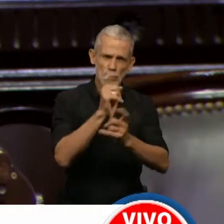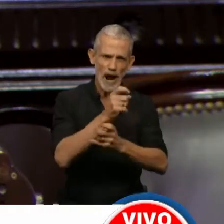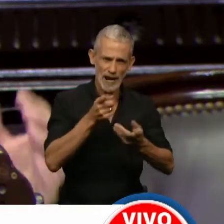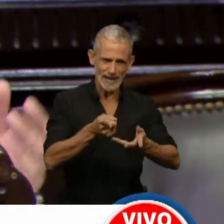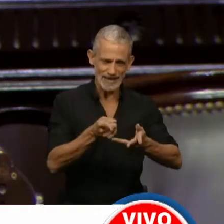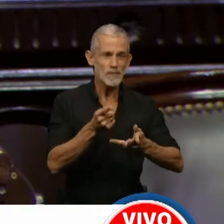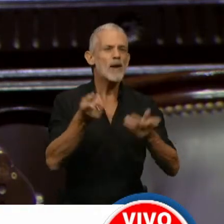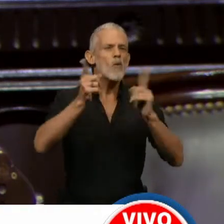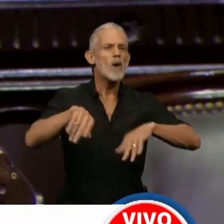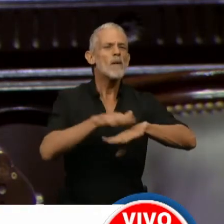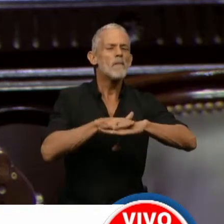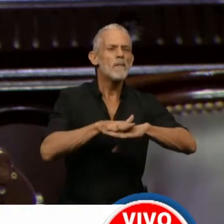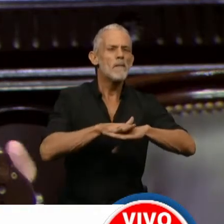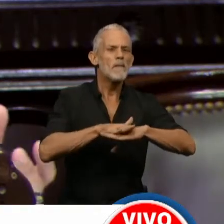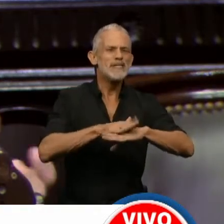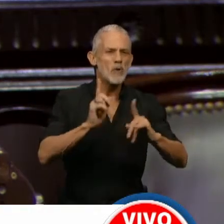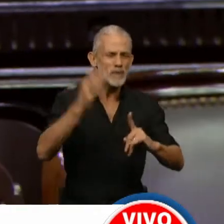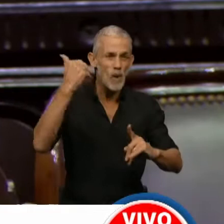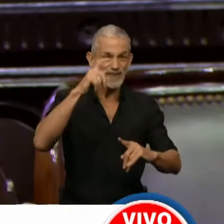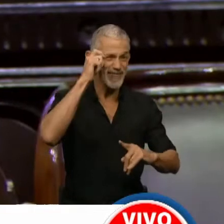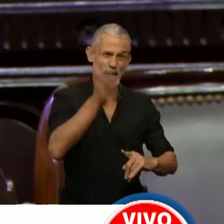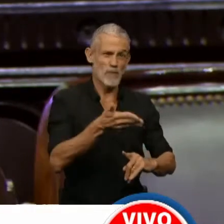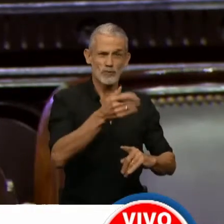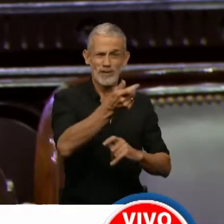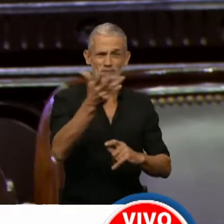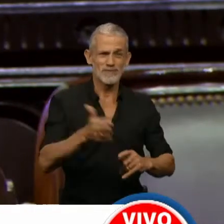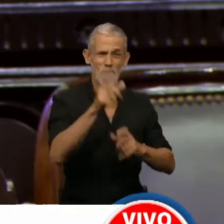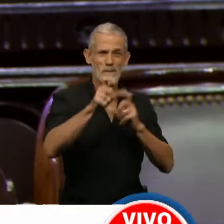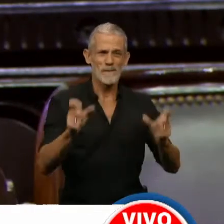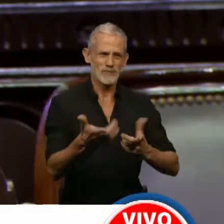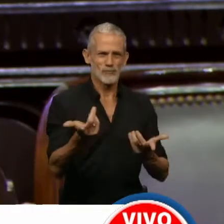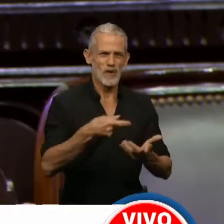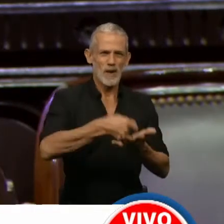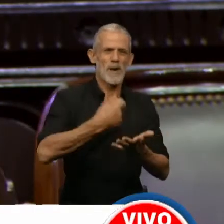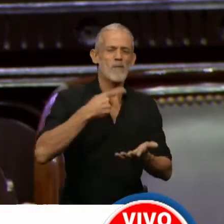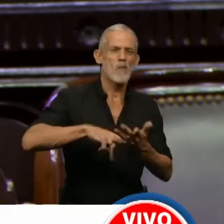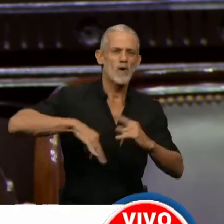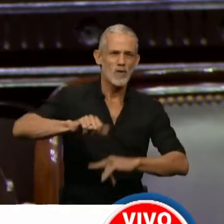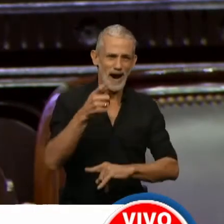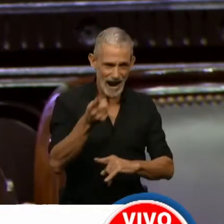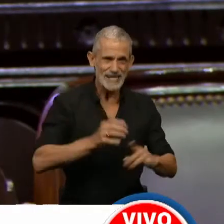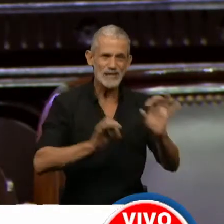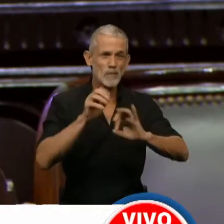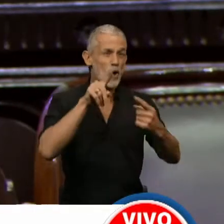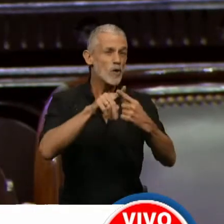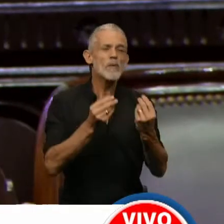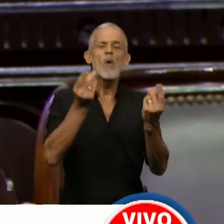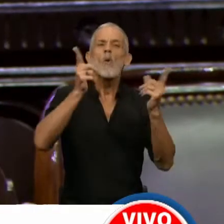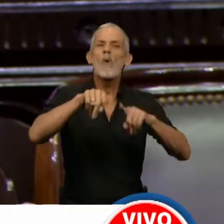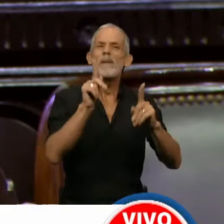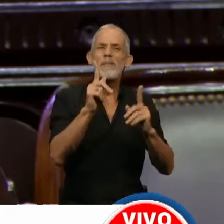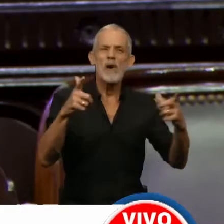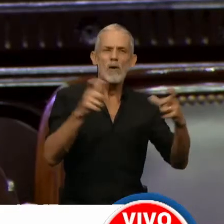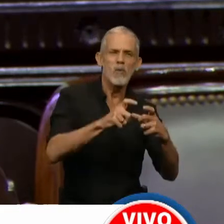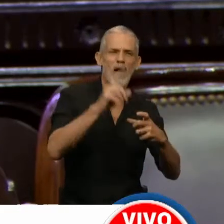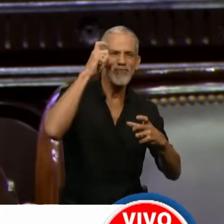y volver al piso histórico del 10% de trabajadores alcanzados, porque ese es justamente uno de los objetivos del proyecto, volver a ese 10%,